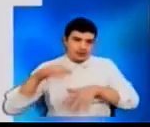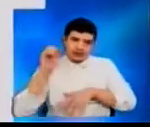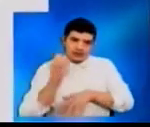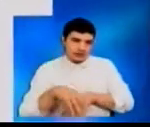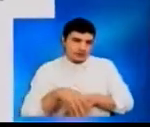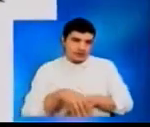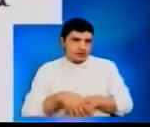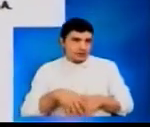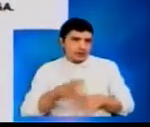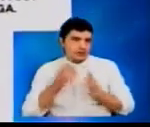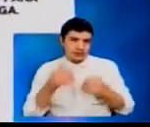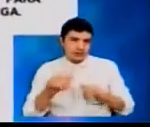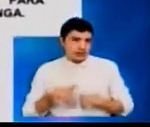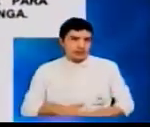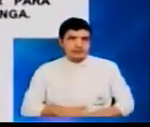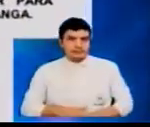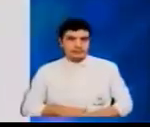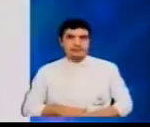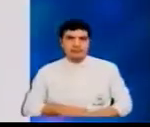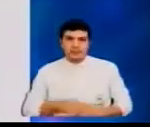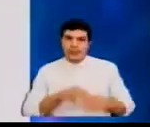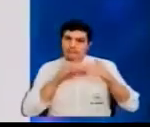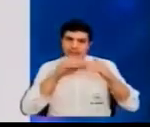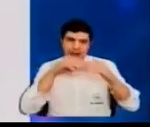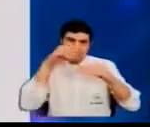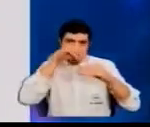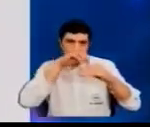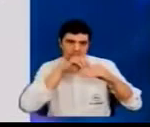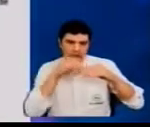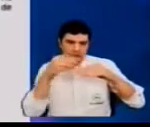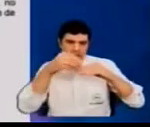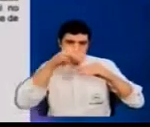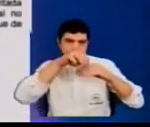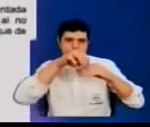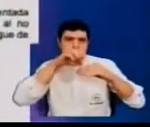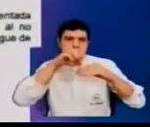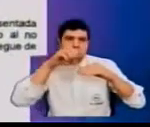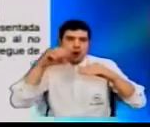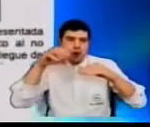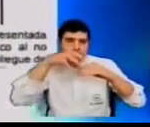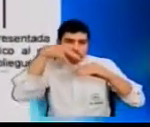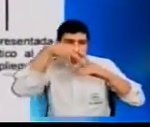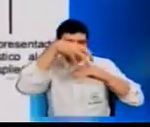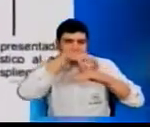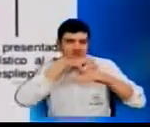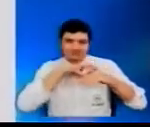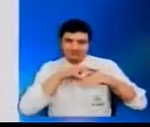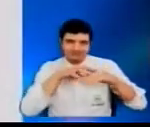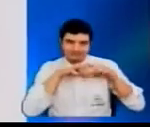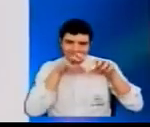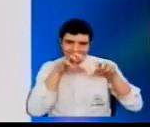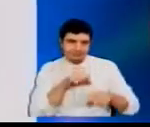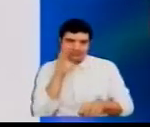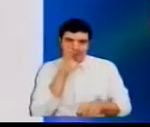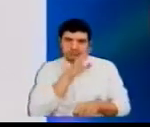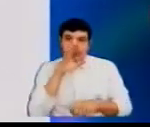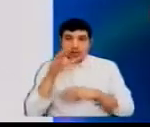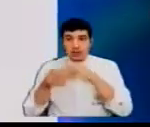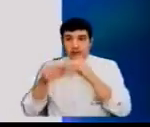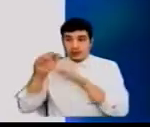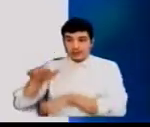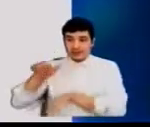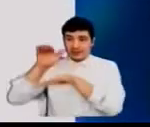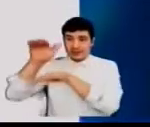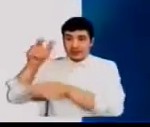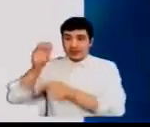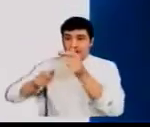por Santander, Nubia López, elevó la denuncia a la Contraloría General de la Nación para que se investigara la entrega de los alimentos por parte de la Alcaldía